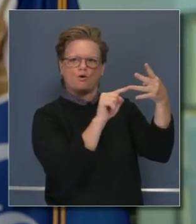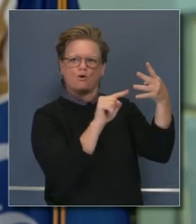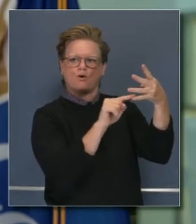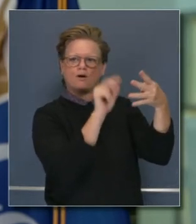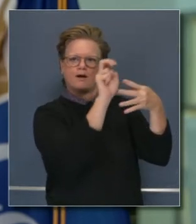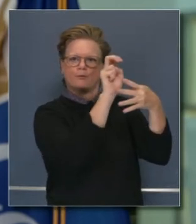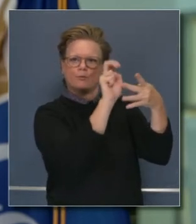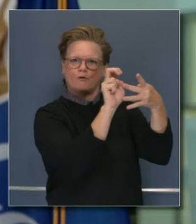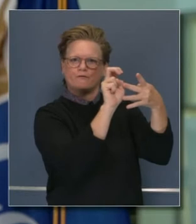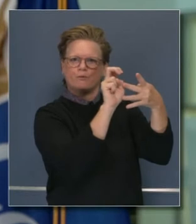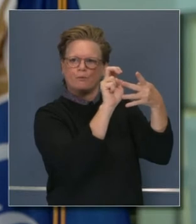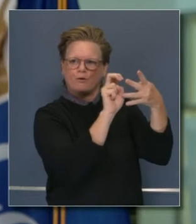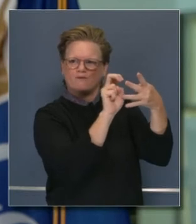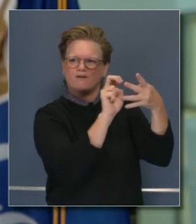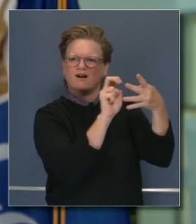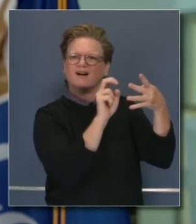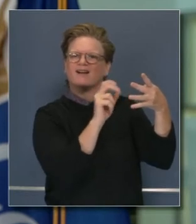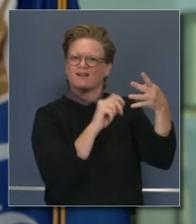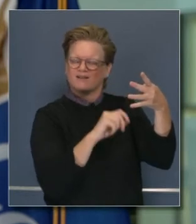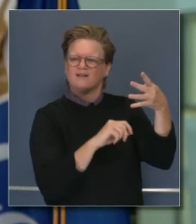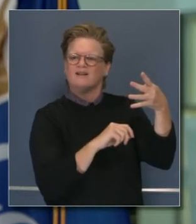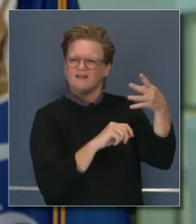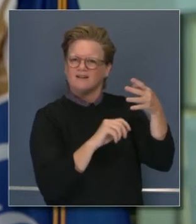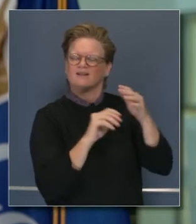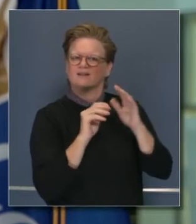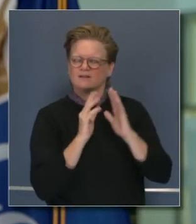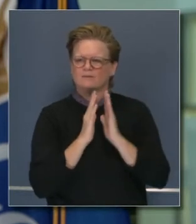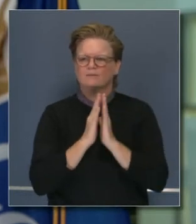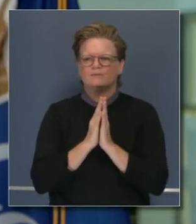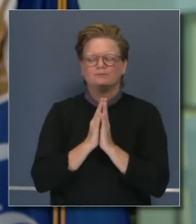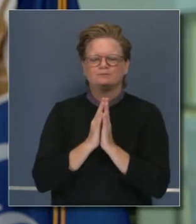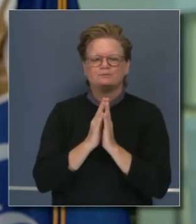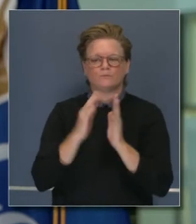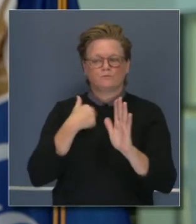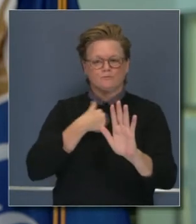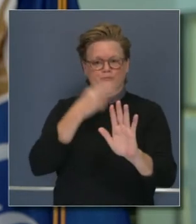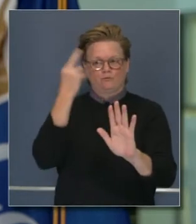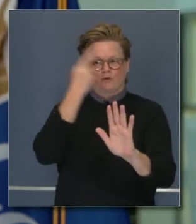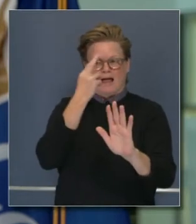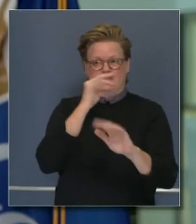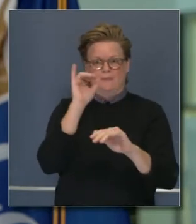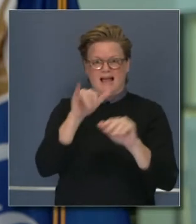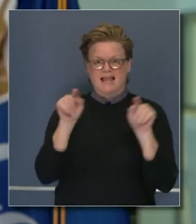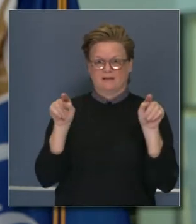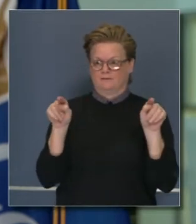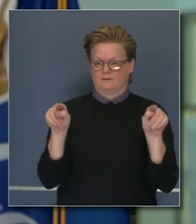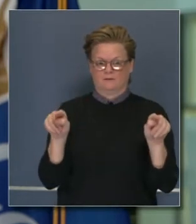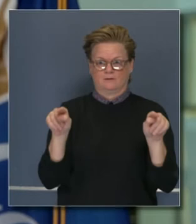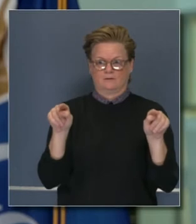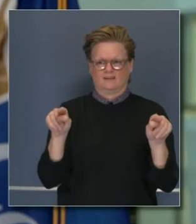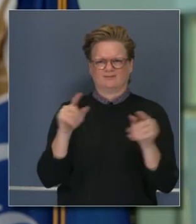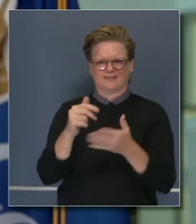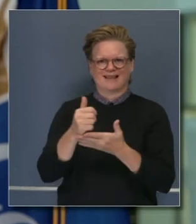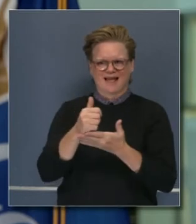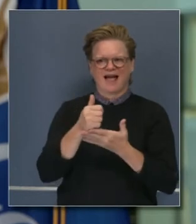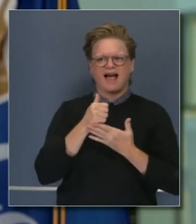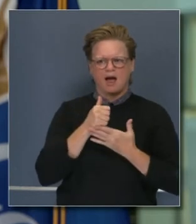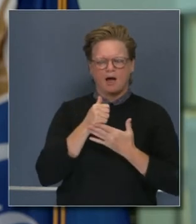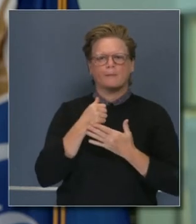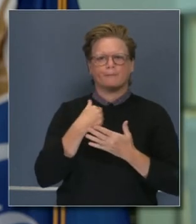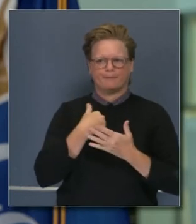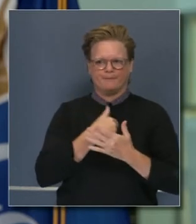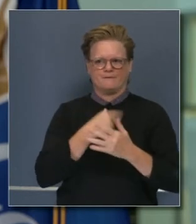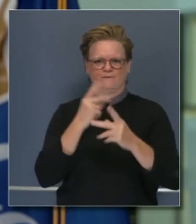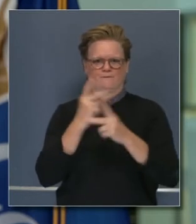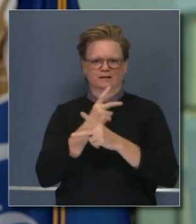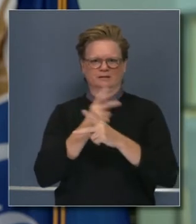esos datos de la epidemia. ¿Y qué significa esto con los indicadores que nos dice esta información? ¿En